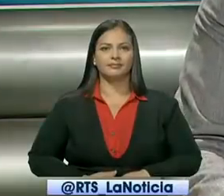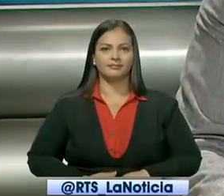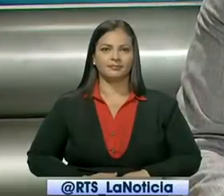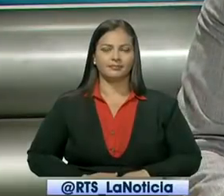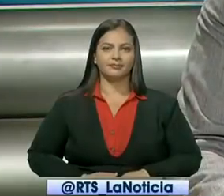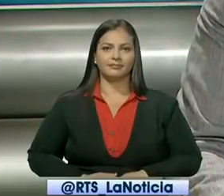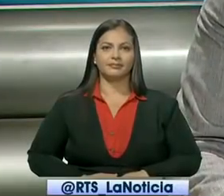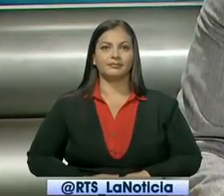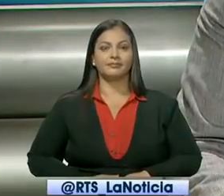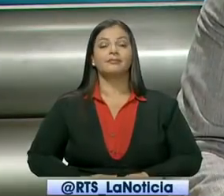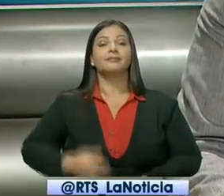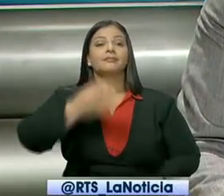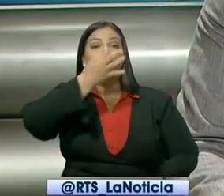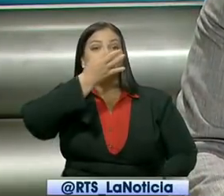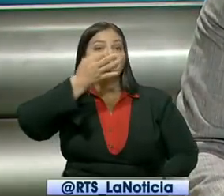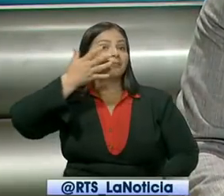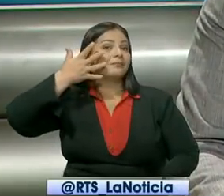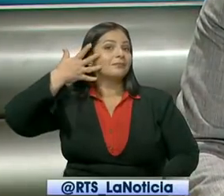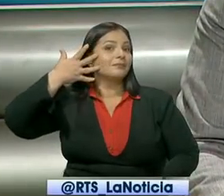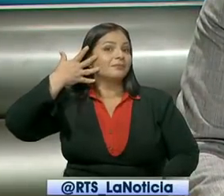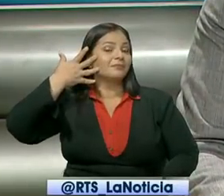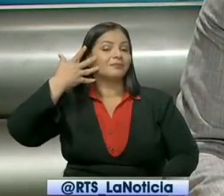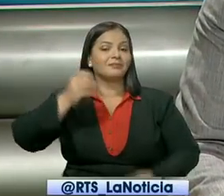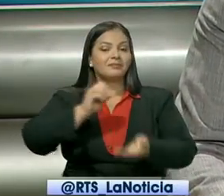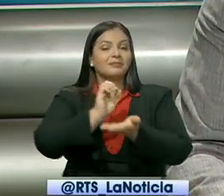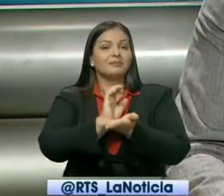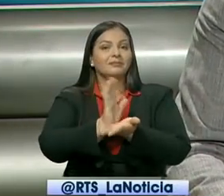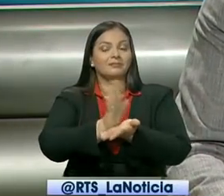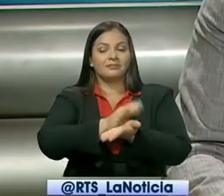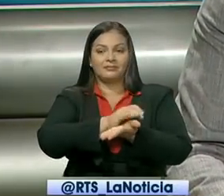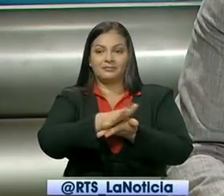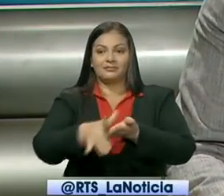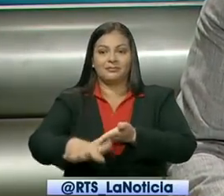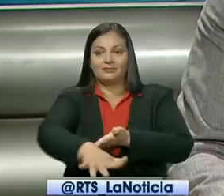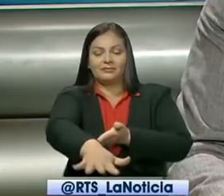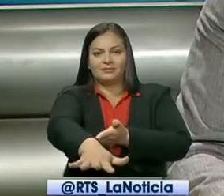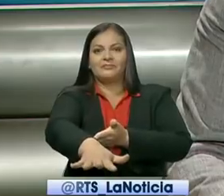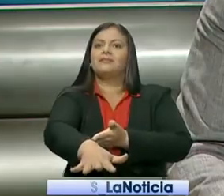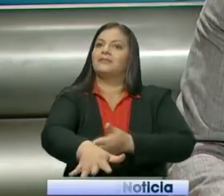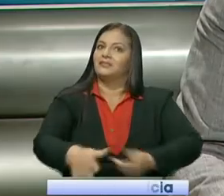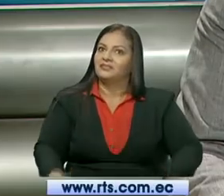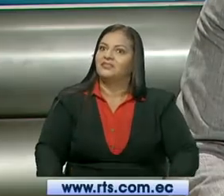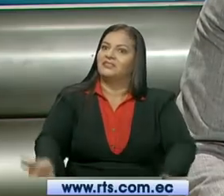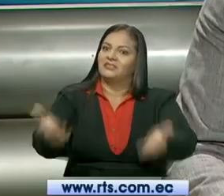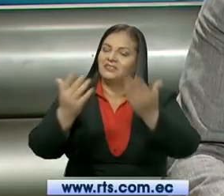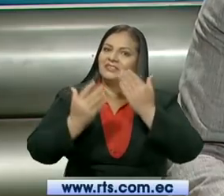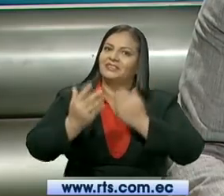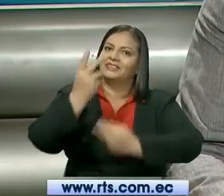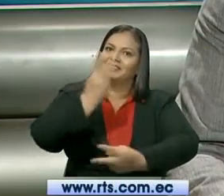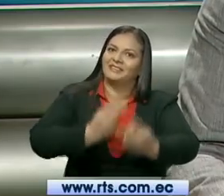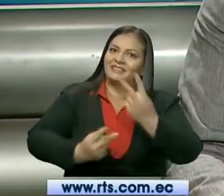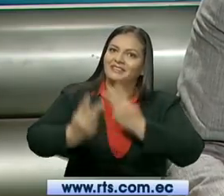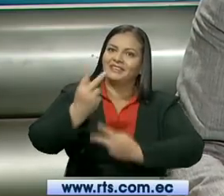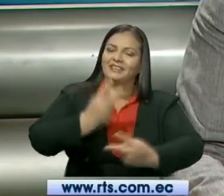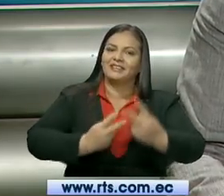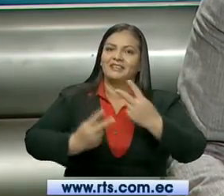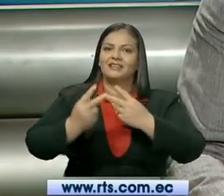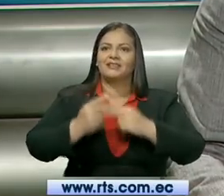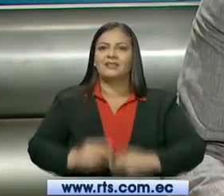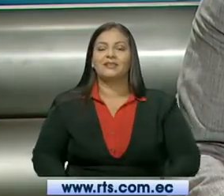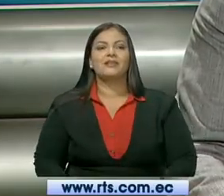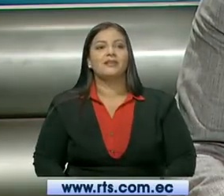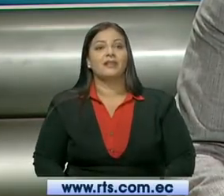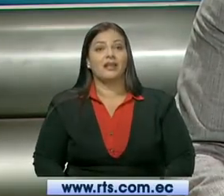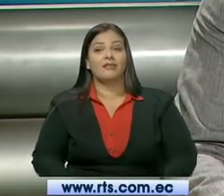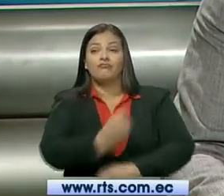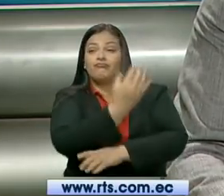La provincia de Zamora, Chinchipe, también espera a los turistas para este feriado de Semana Santa. Los visitantes podrán disfrutar de la